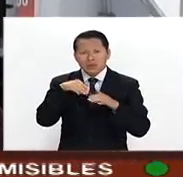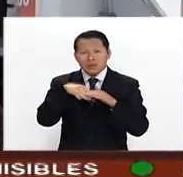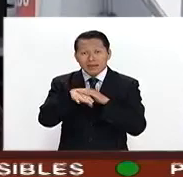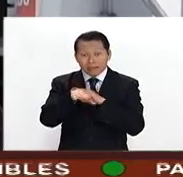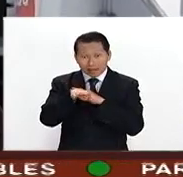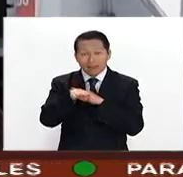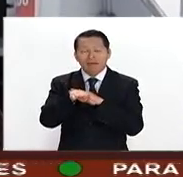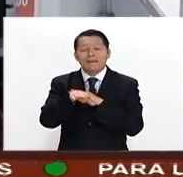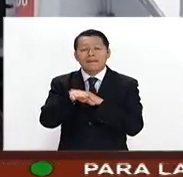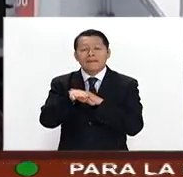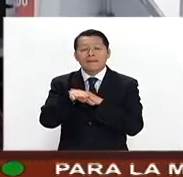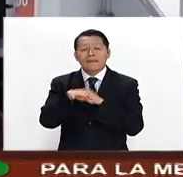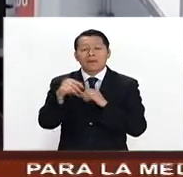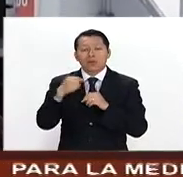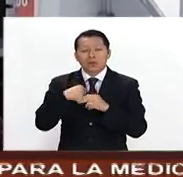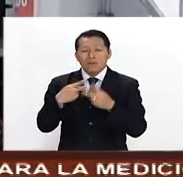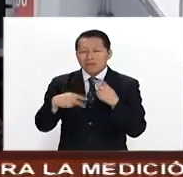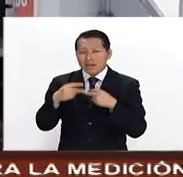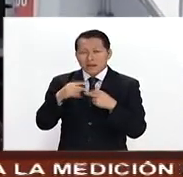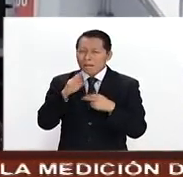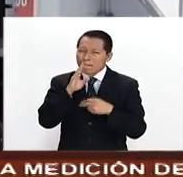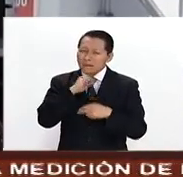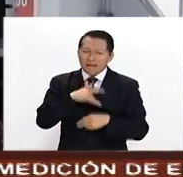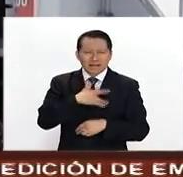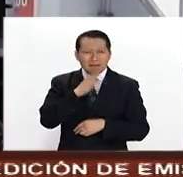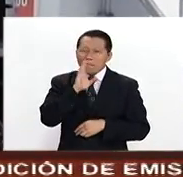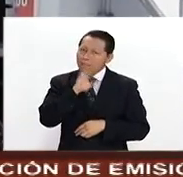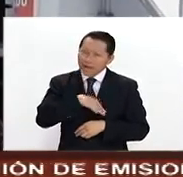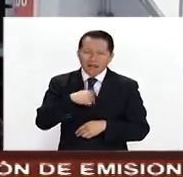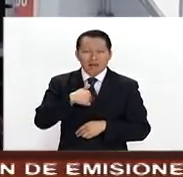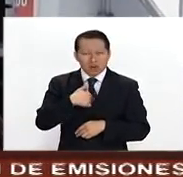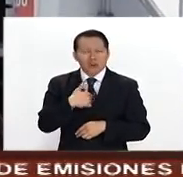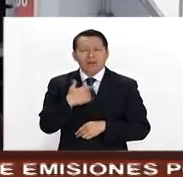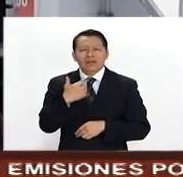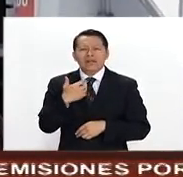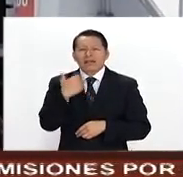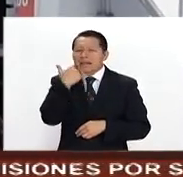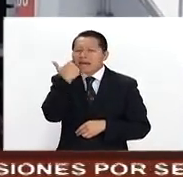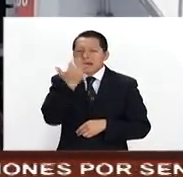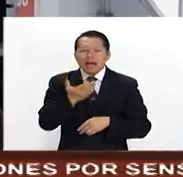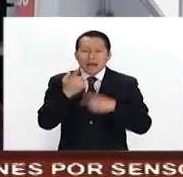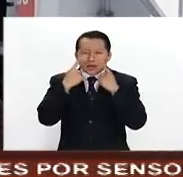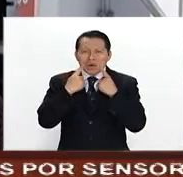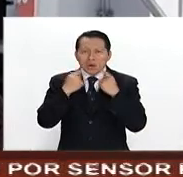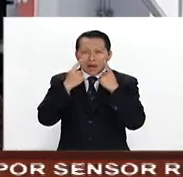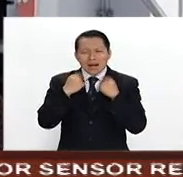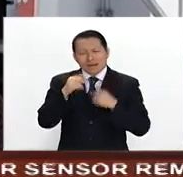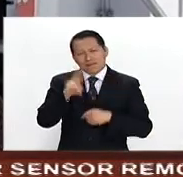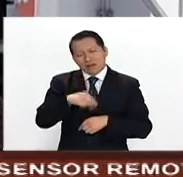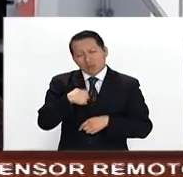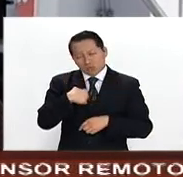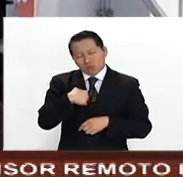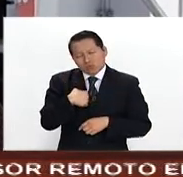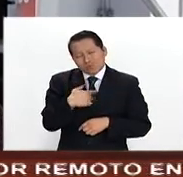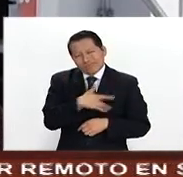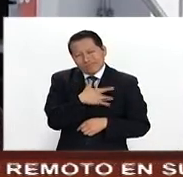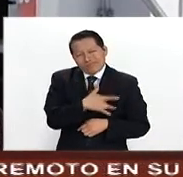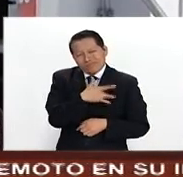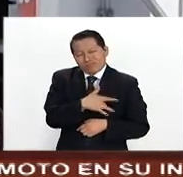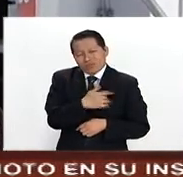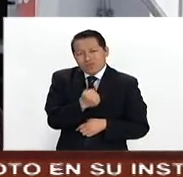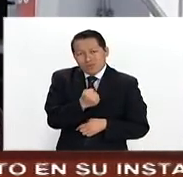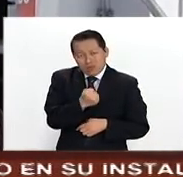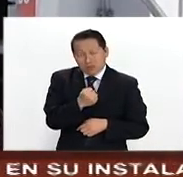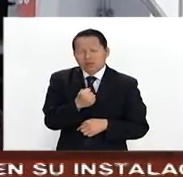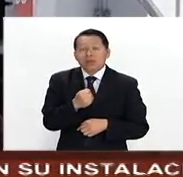venía así como mal, con ganas de llorar porque ando muy sensible. Y al ver